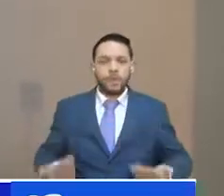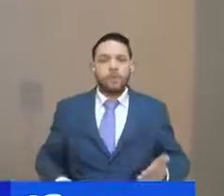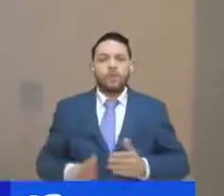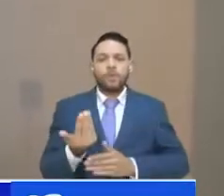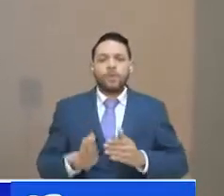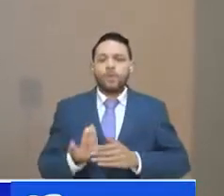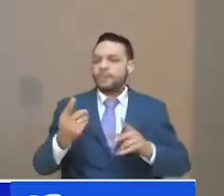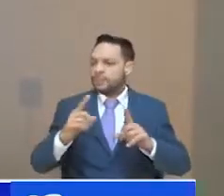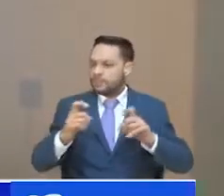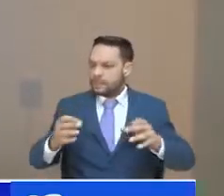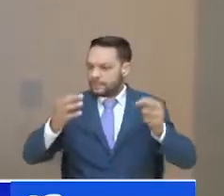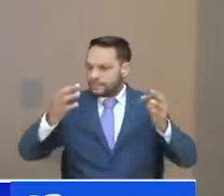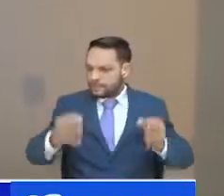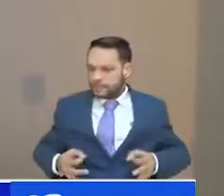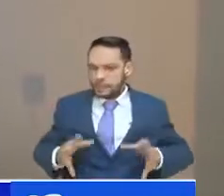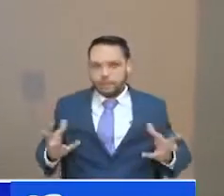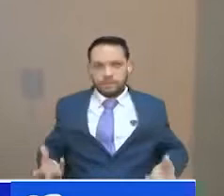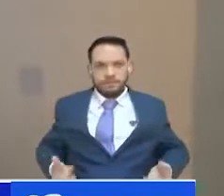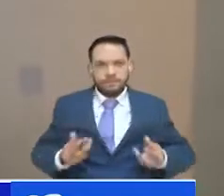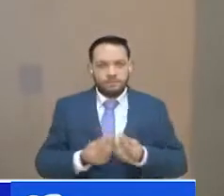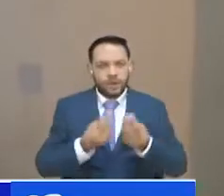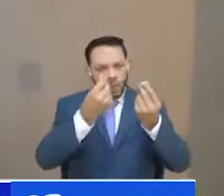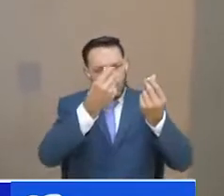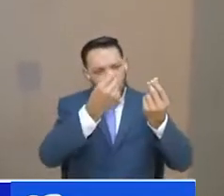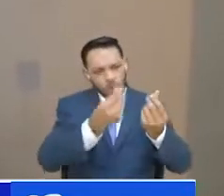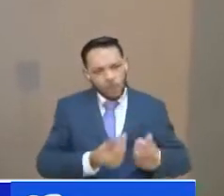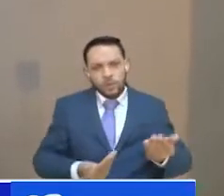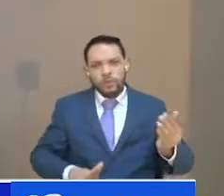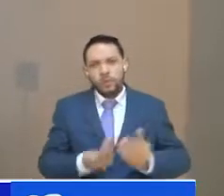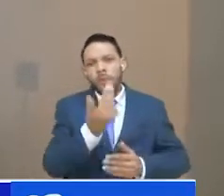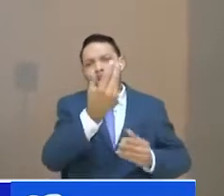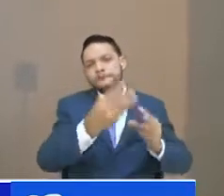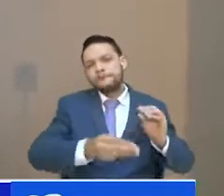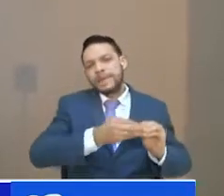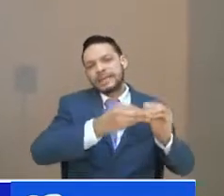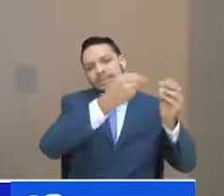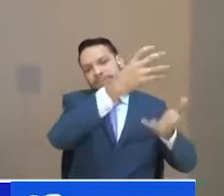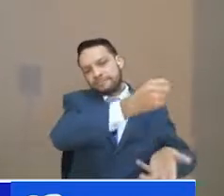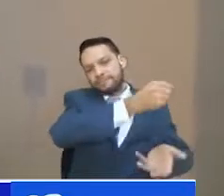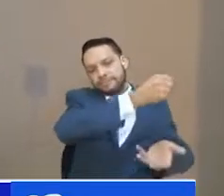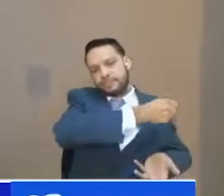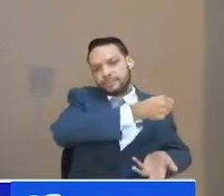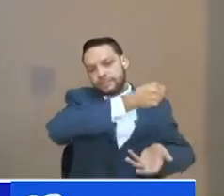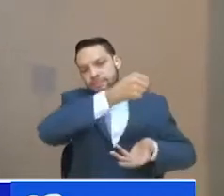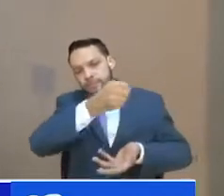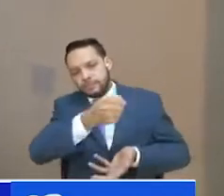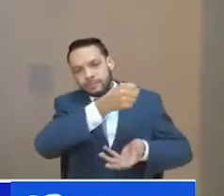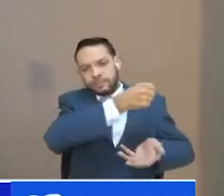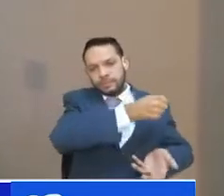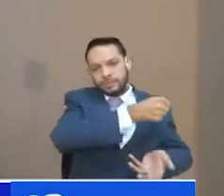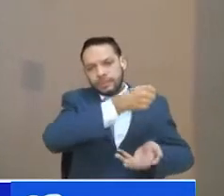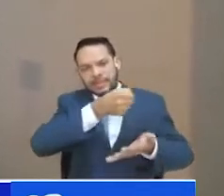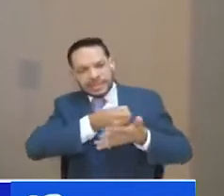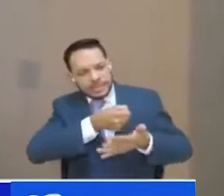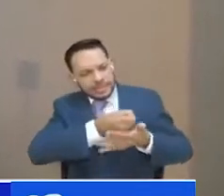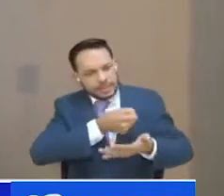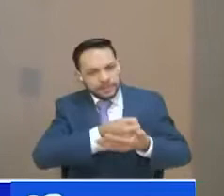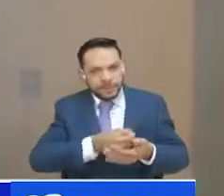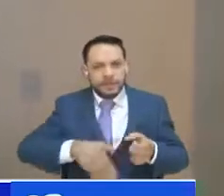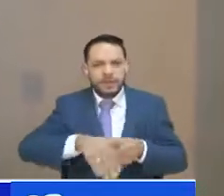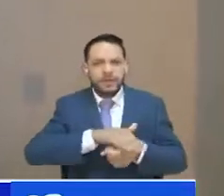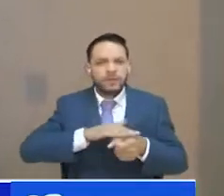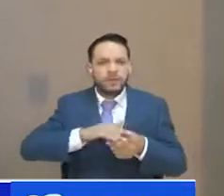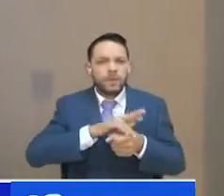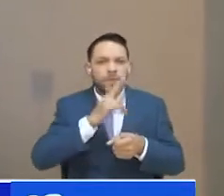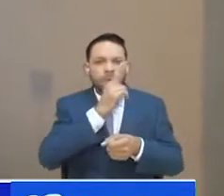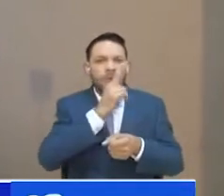nuevo que va a tener una nueva incorporación presupuestal, y adicional a ello estamos logrando llegar no solamente a la zona urbana, sino también